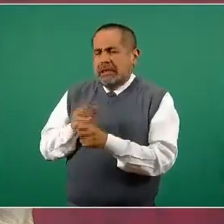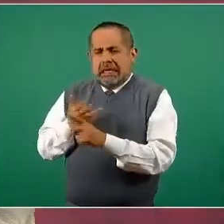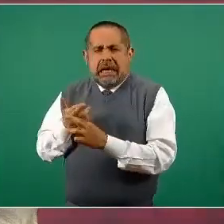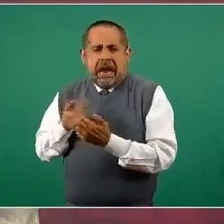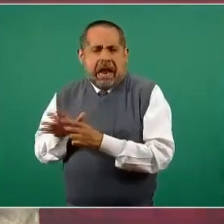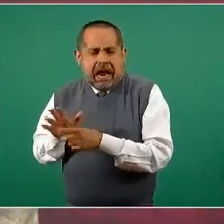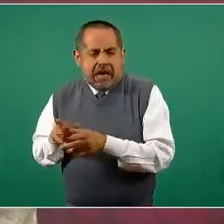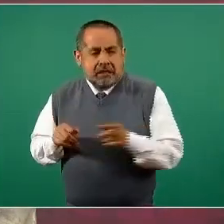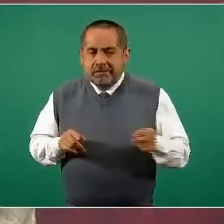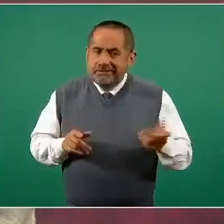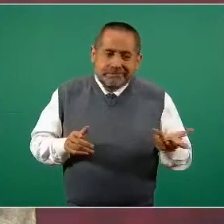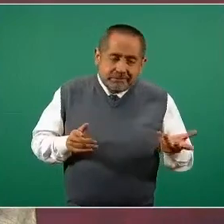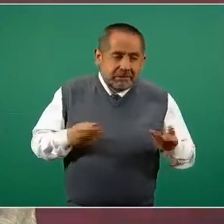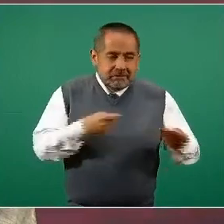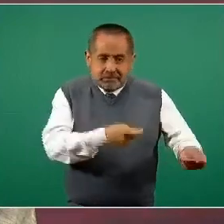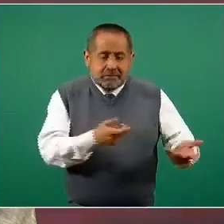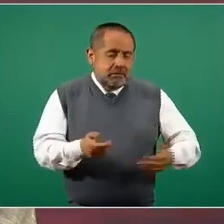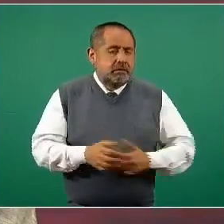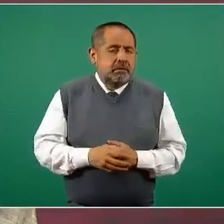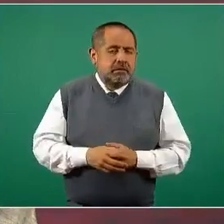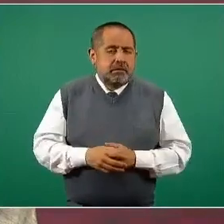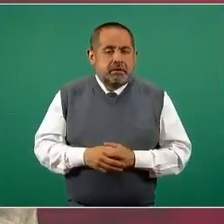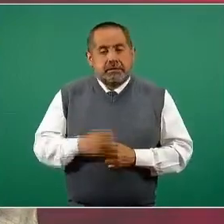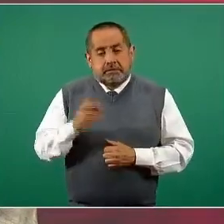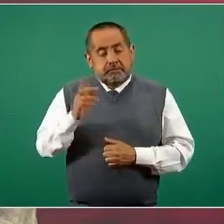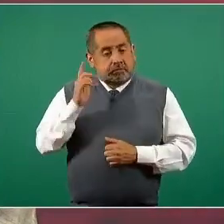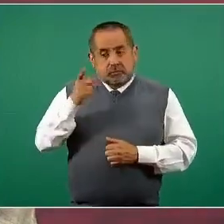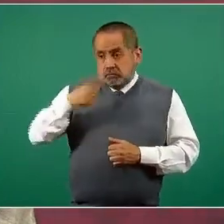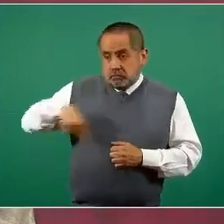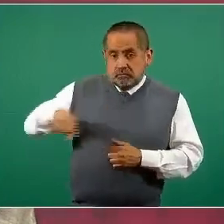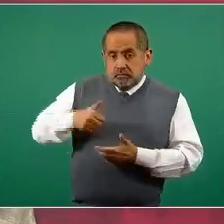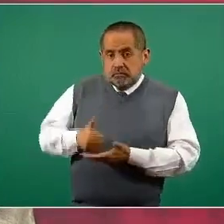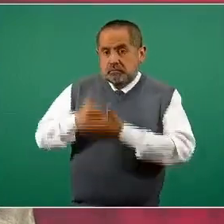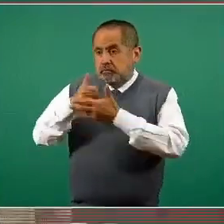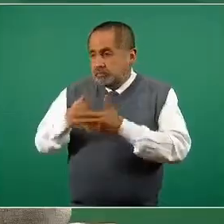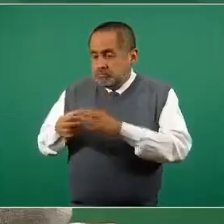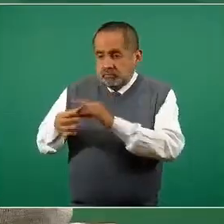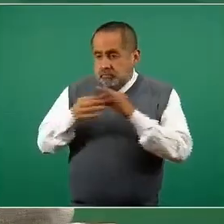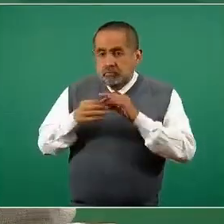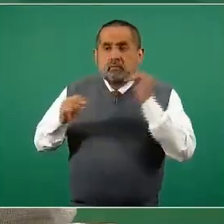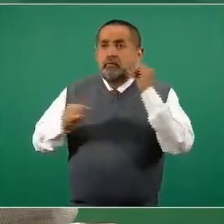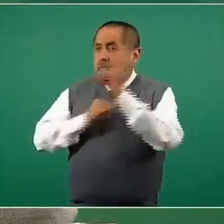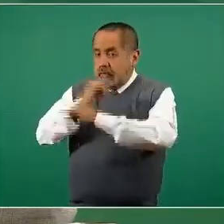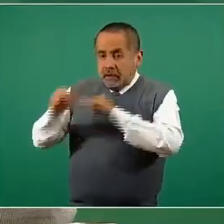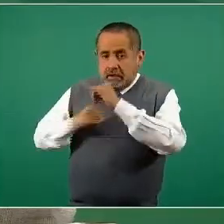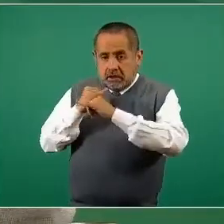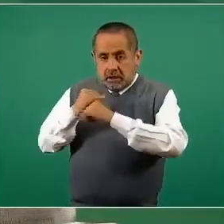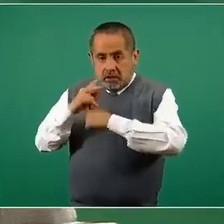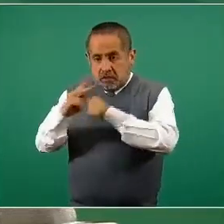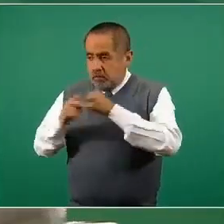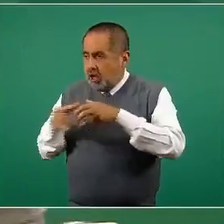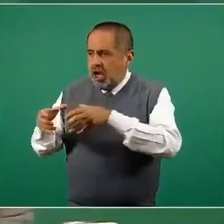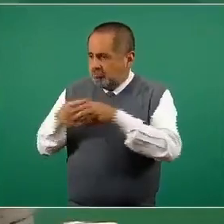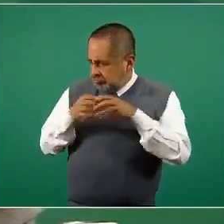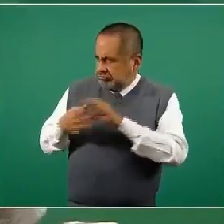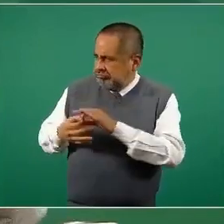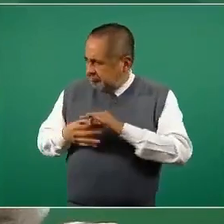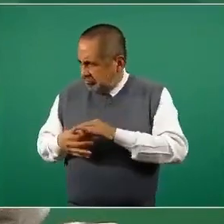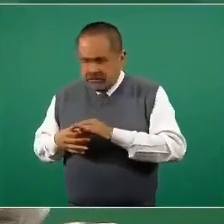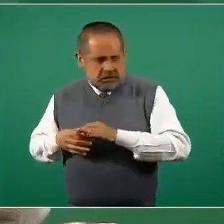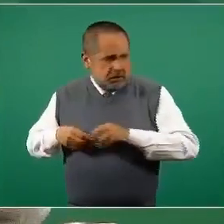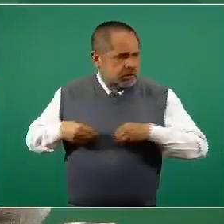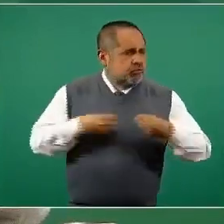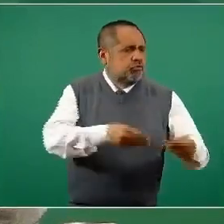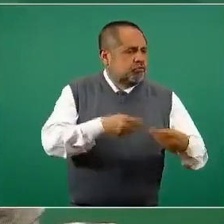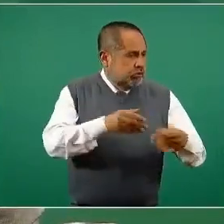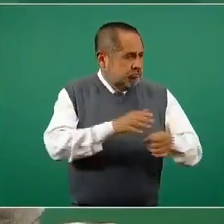organizados. Y en la medida en que podamos ayudar como comunidad global a que todos los países satisfagan